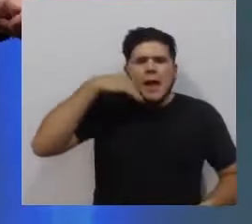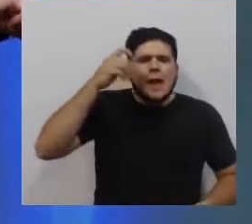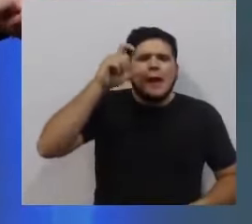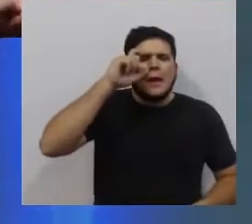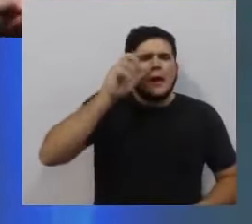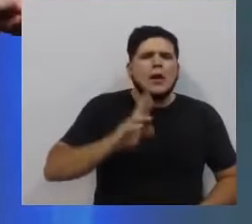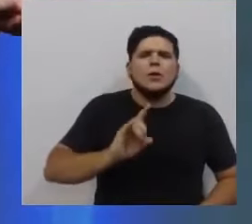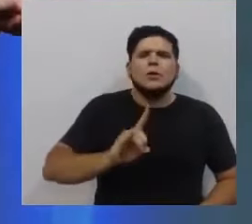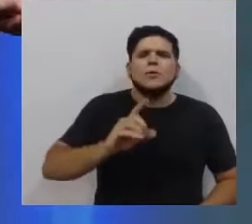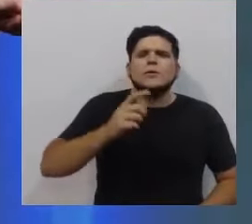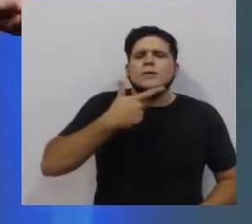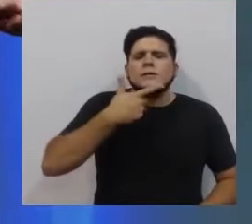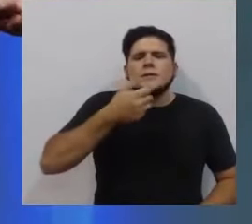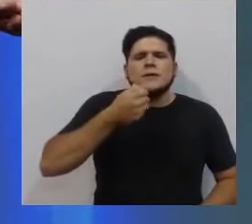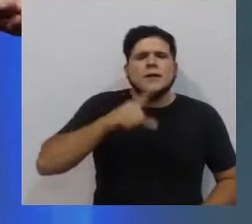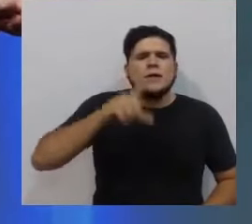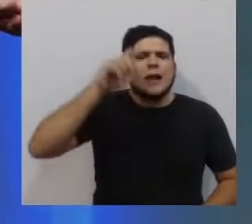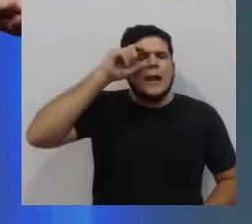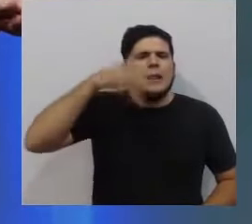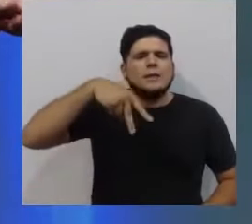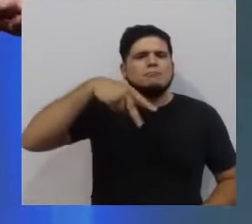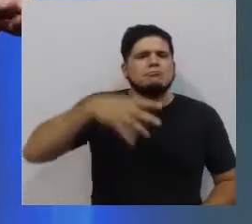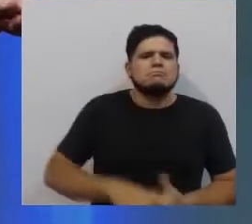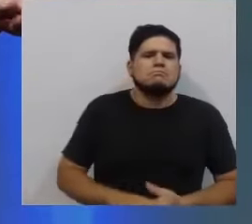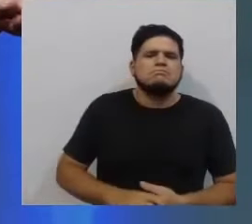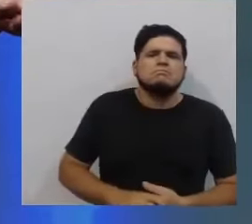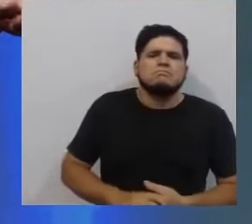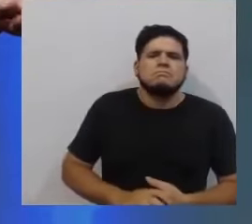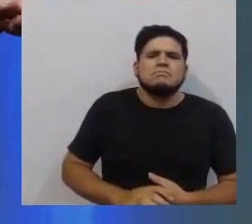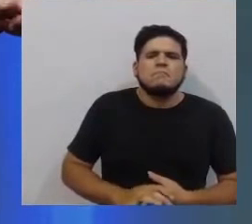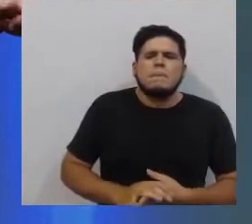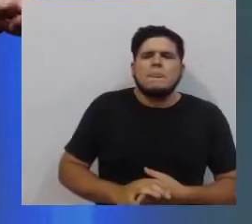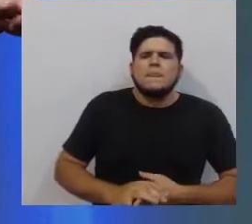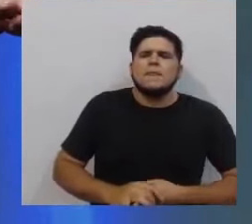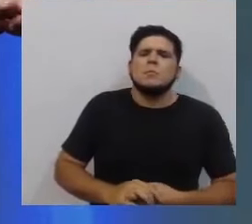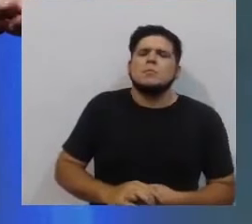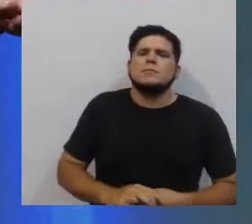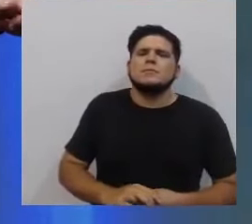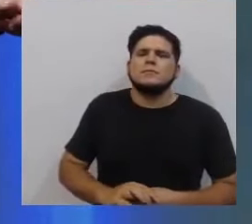se puede lograr cosas y me mías dijo